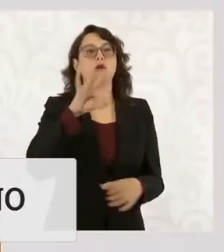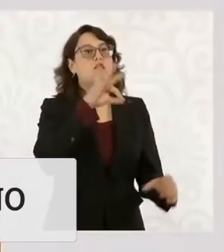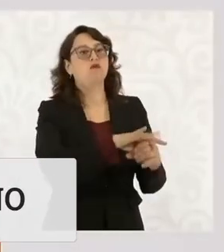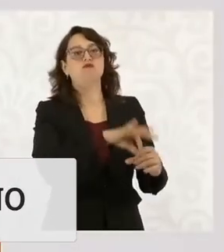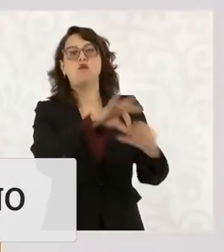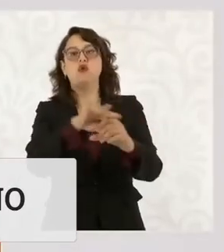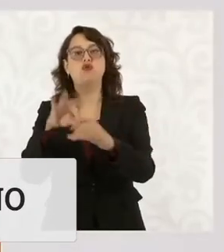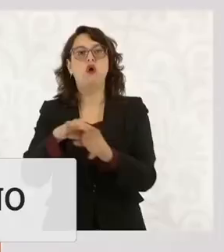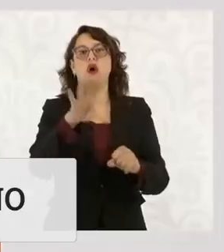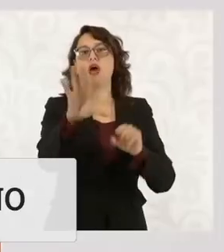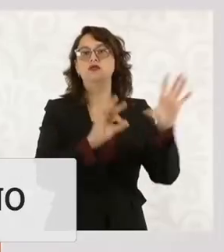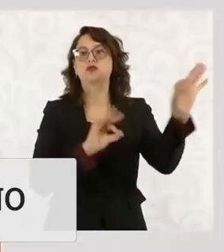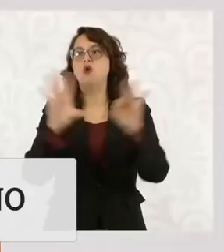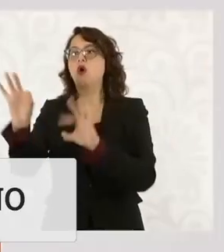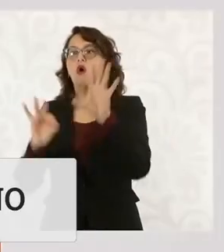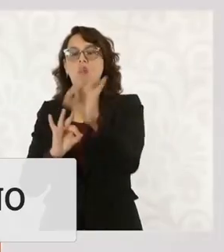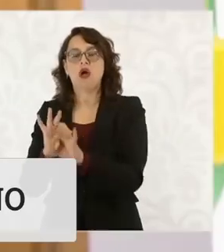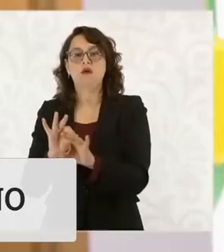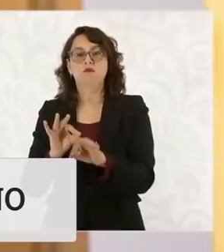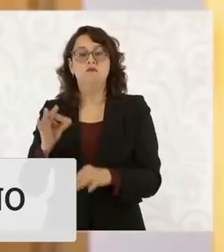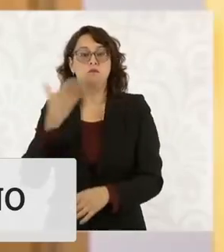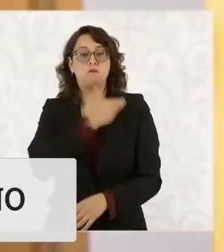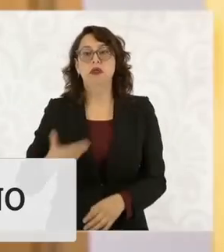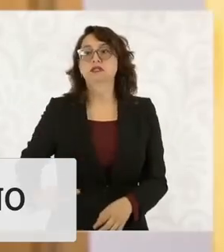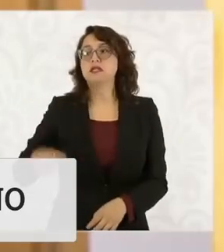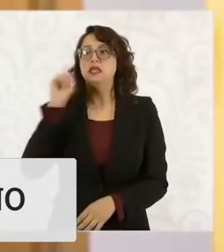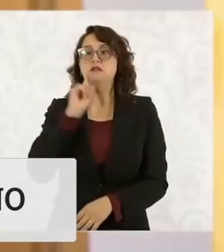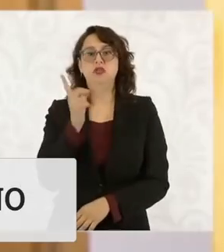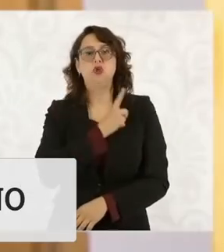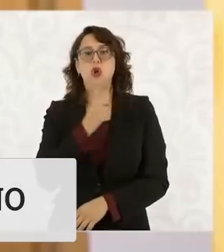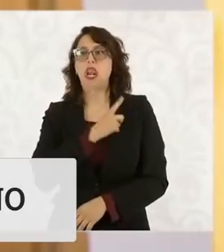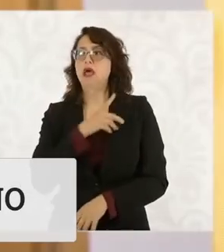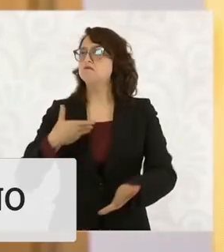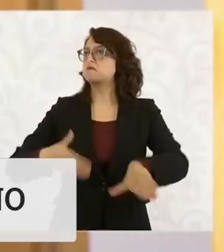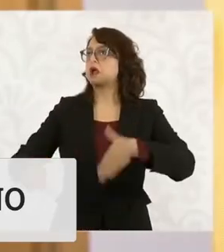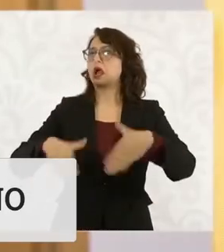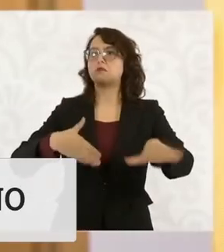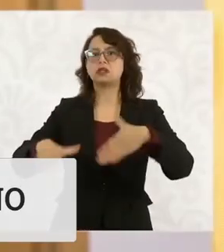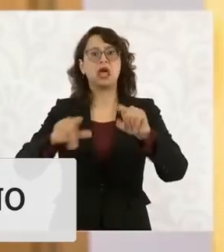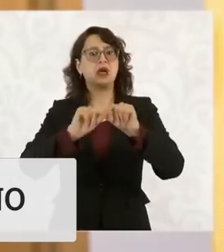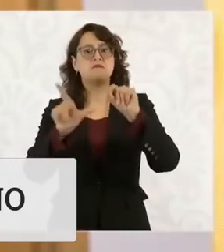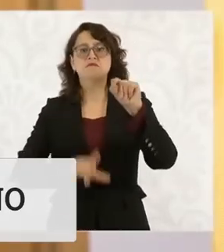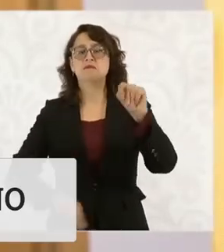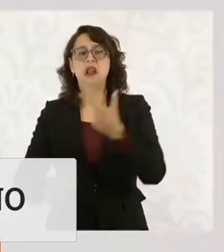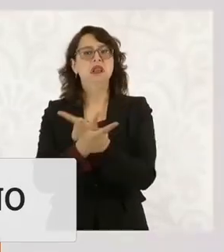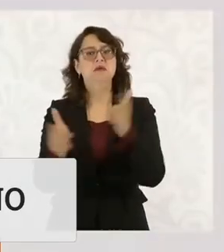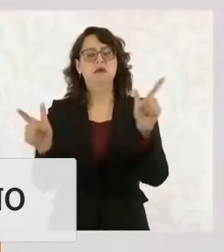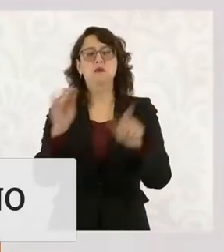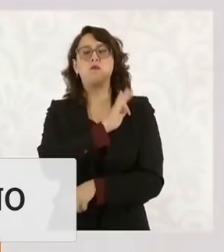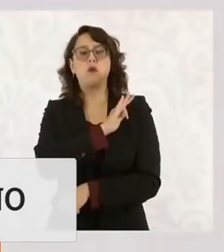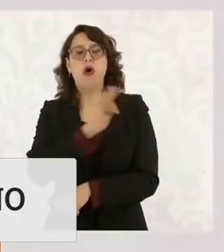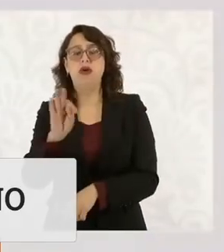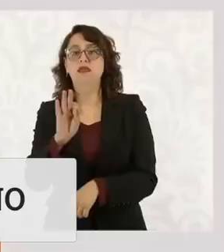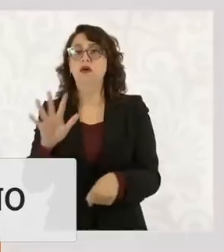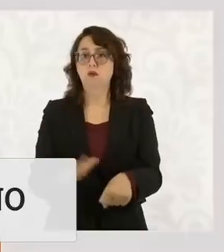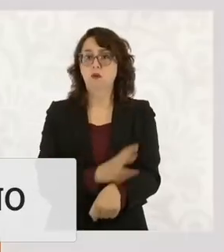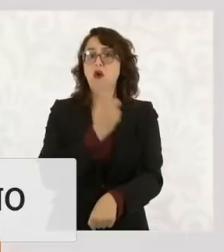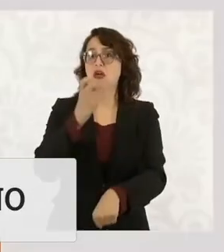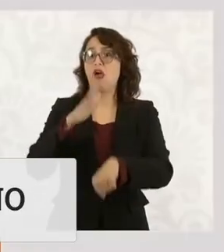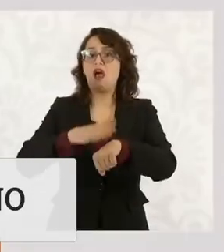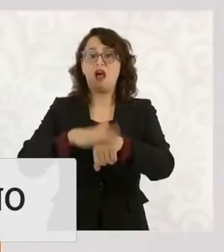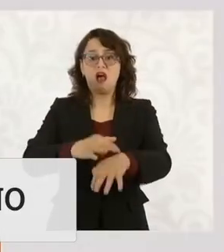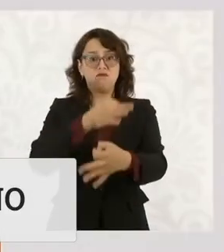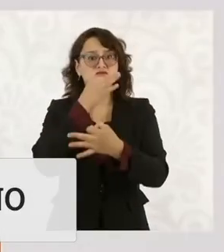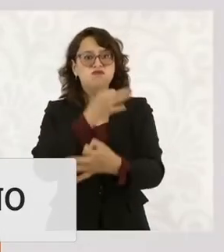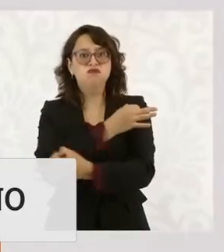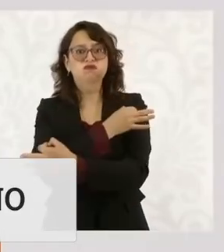el país. Por ello, que se oiga bien, fuerte y lejos, la Cuarta